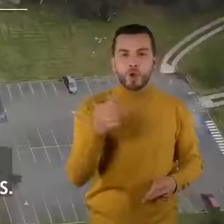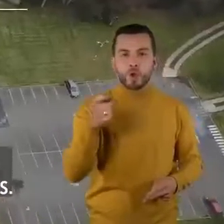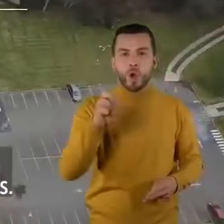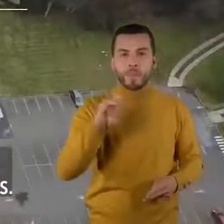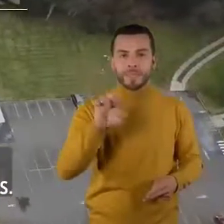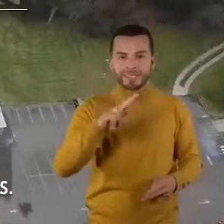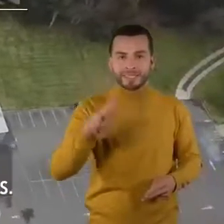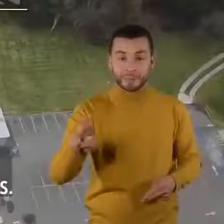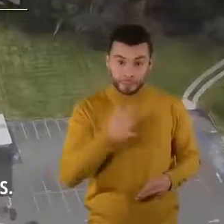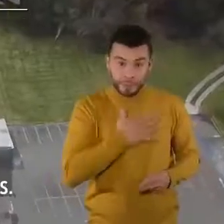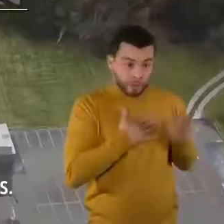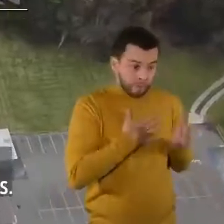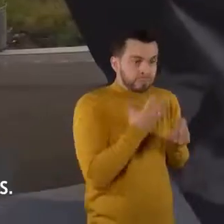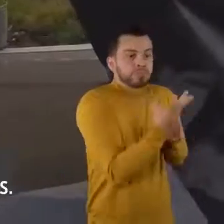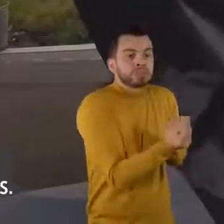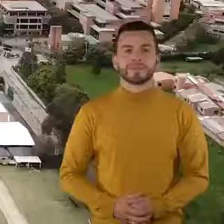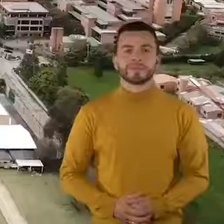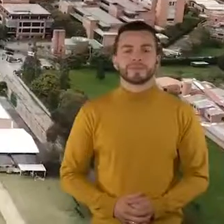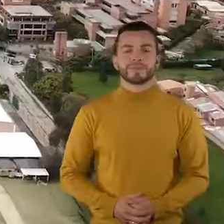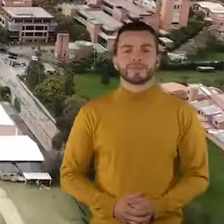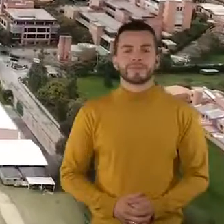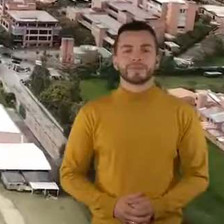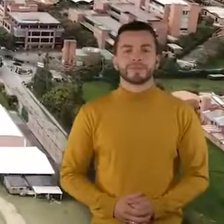tomar la calle 127